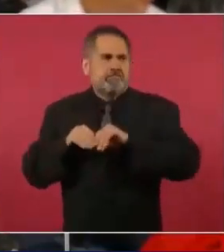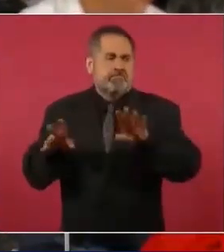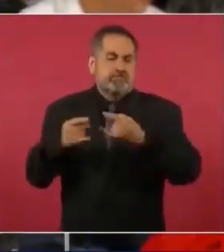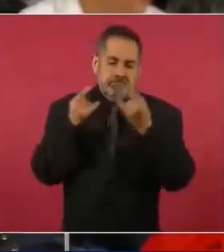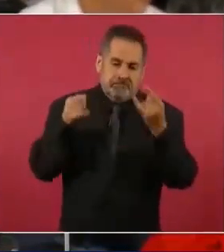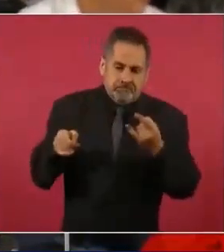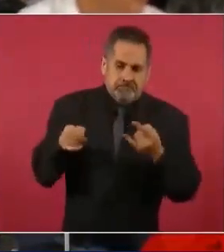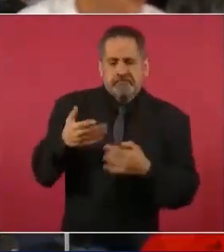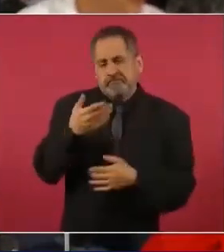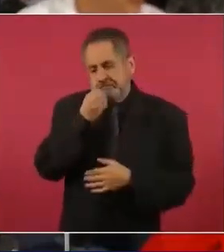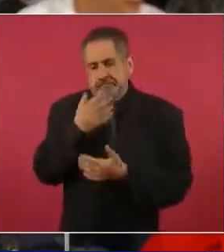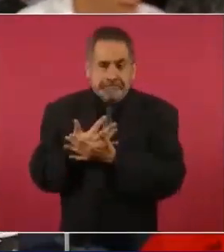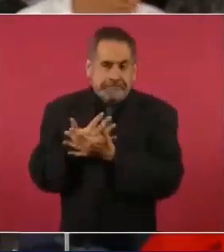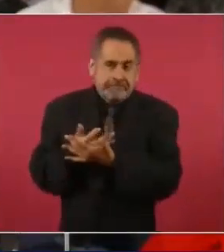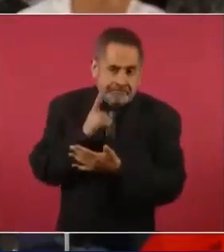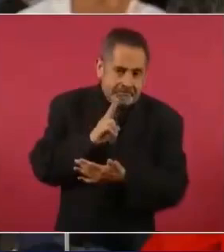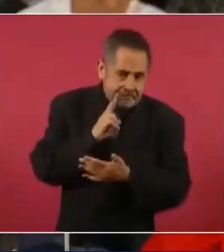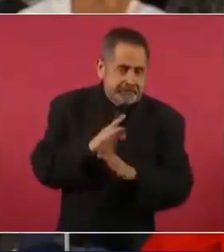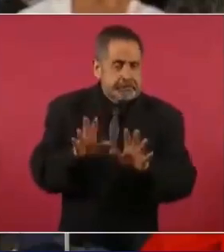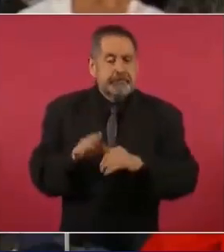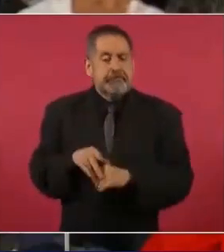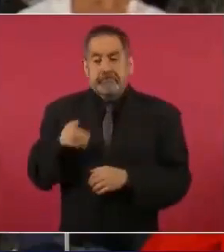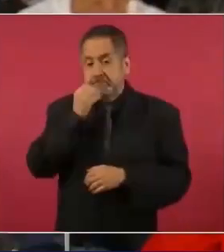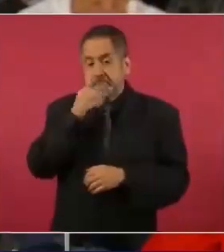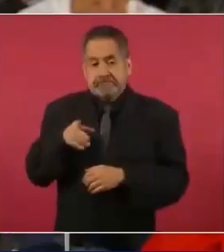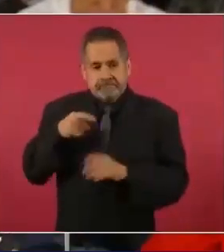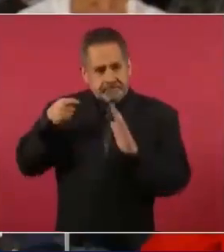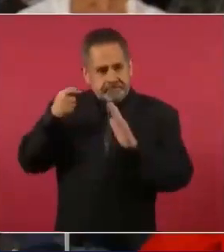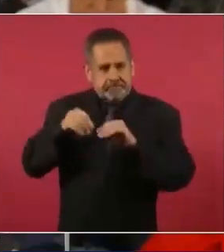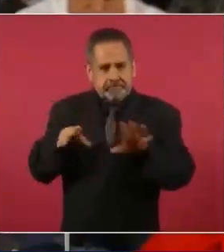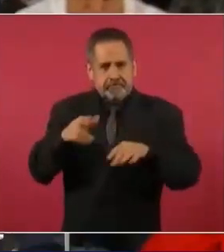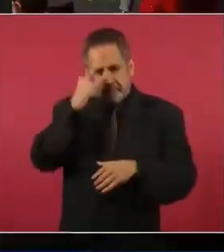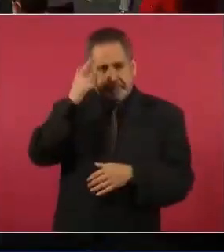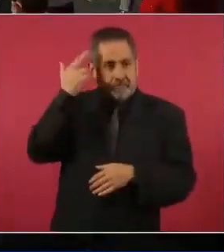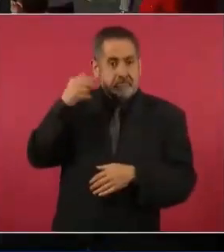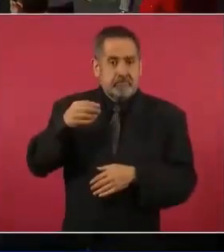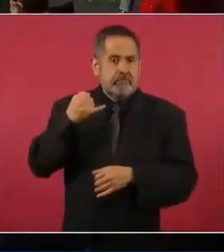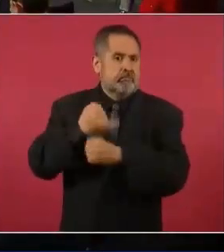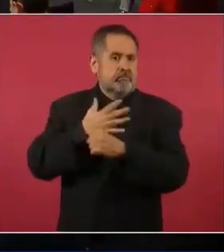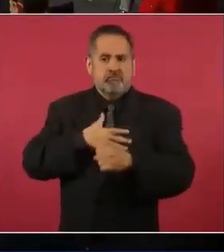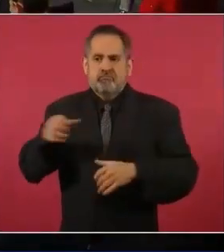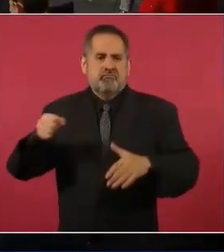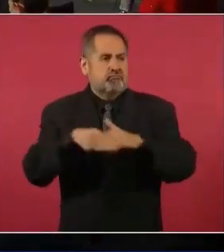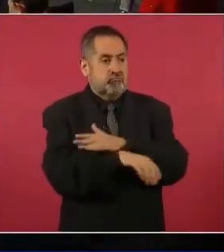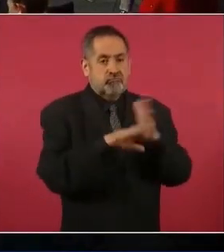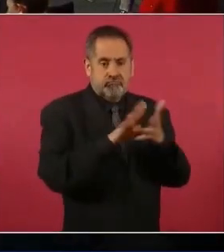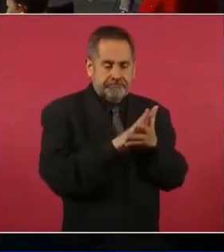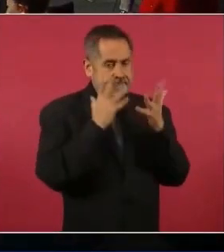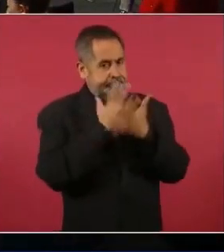que también hay que esperarla, porque pues ya ve que fue injustamente encarcelada.